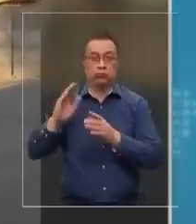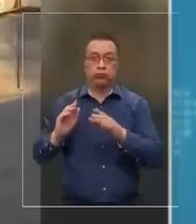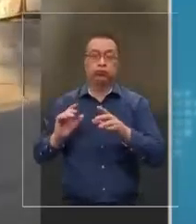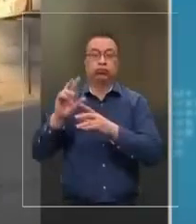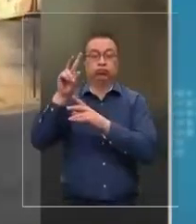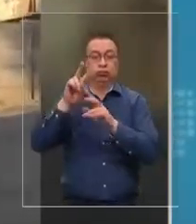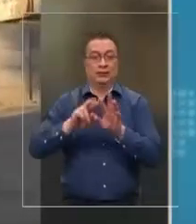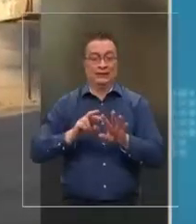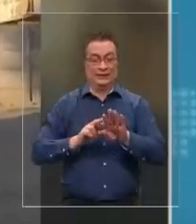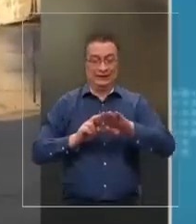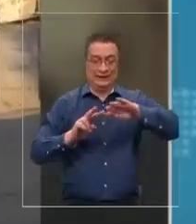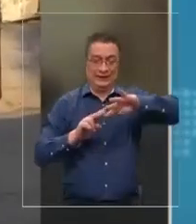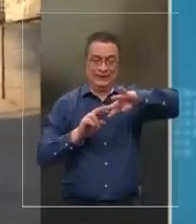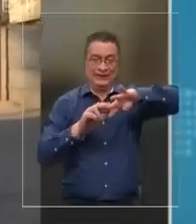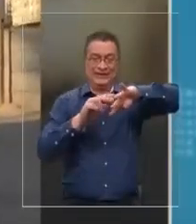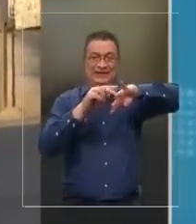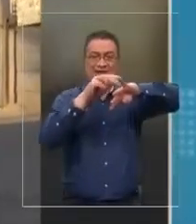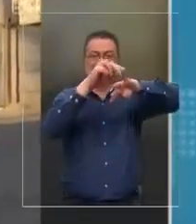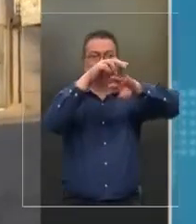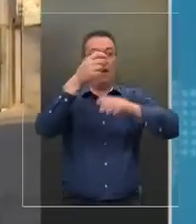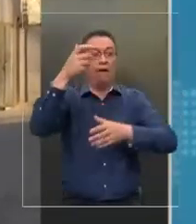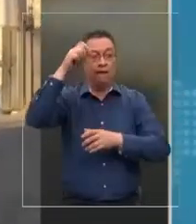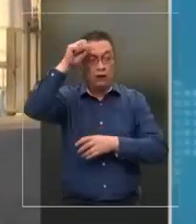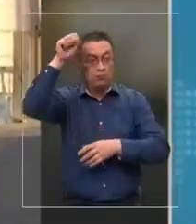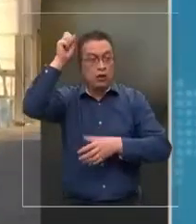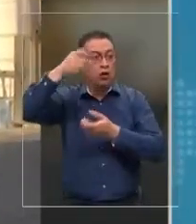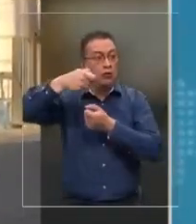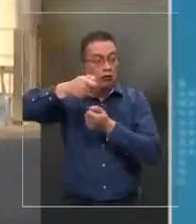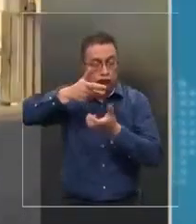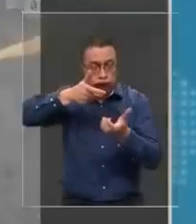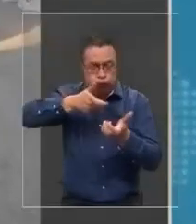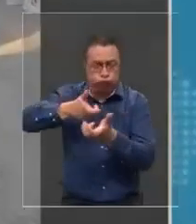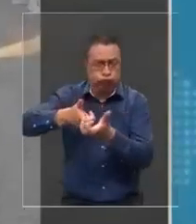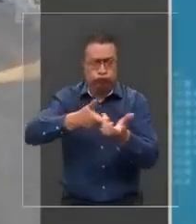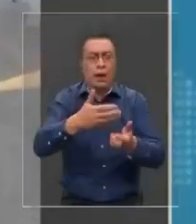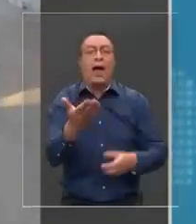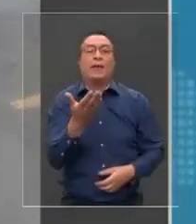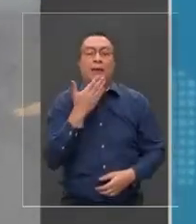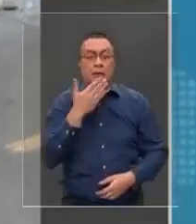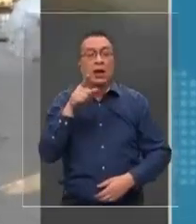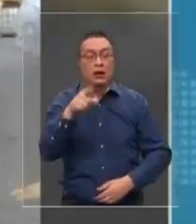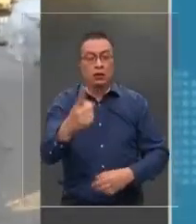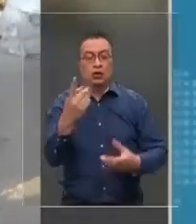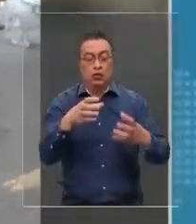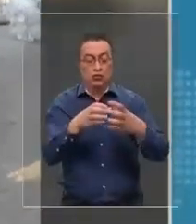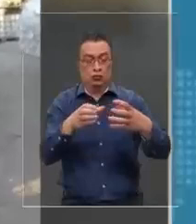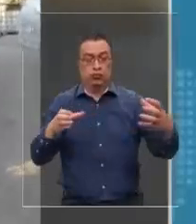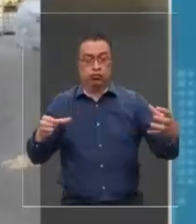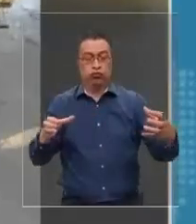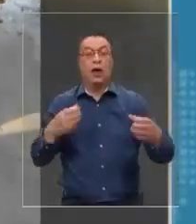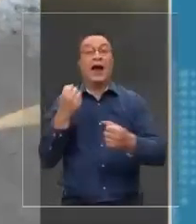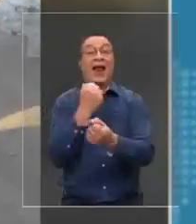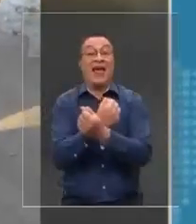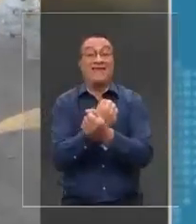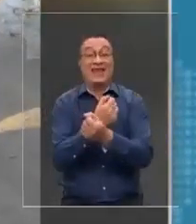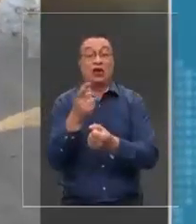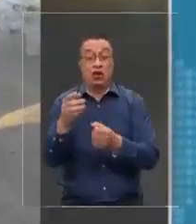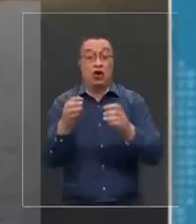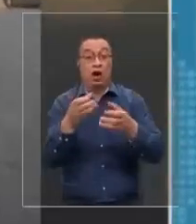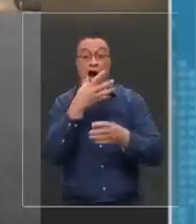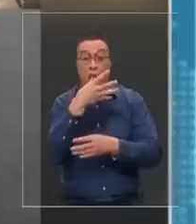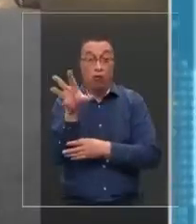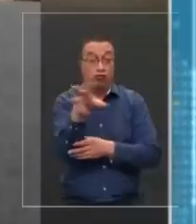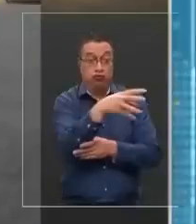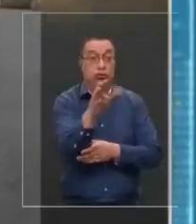través de estas escaleras mecánicas que podemos ver también en imágenes, y también incluso llegó un carro lanzaaguas de carabineros para